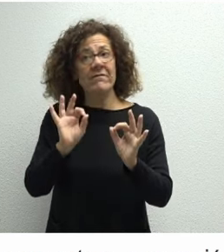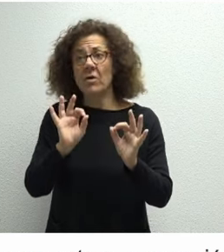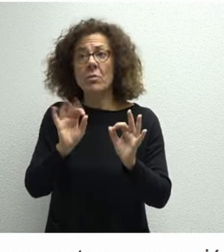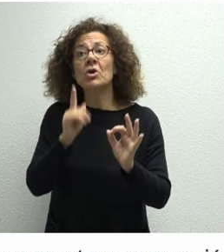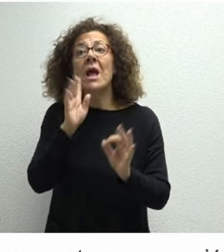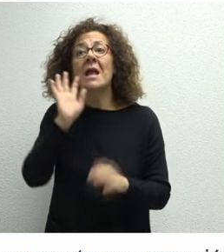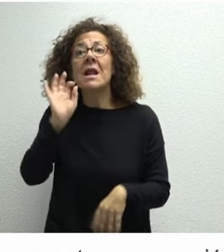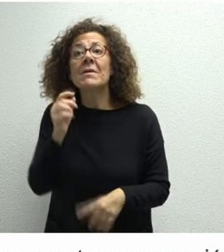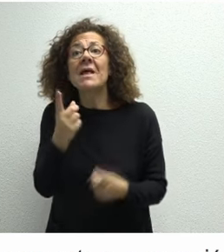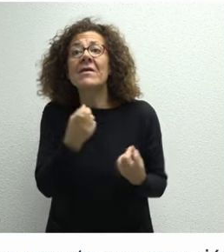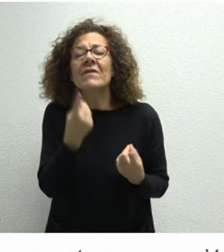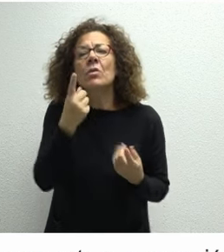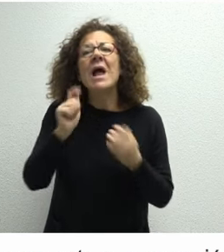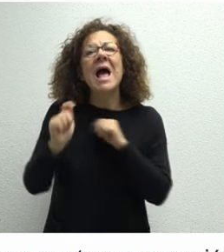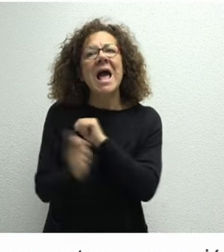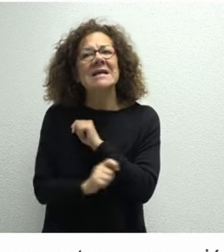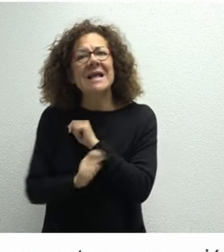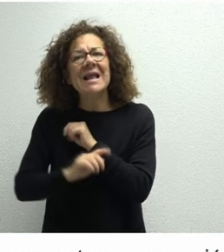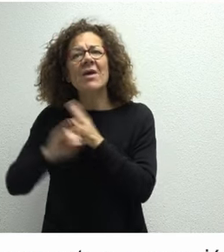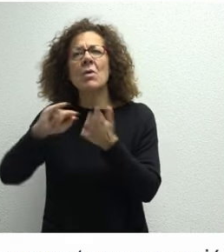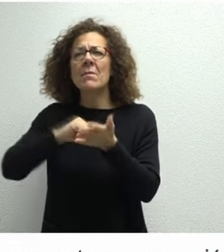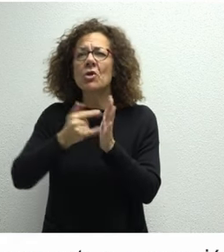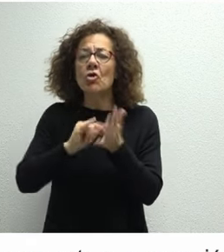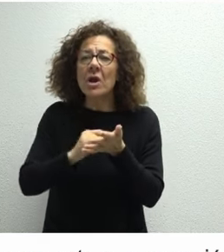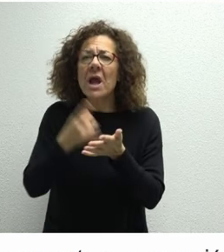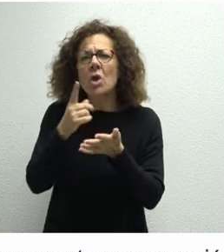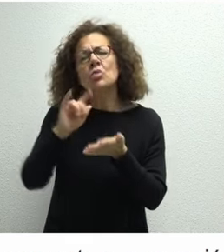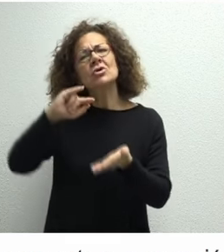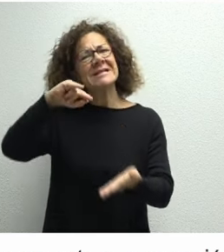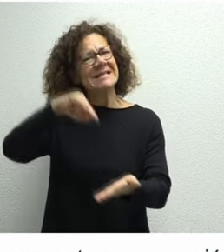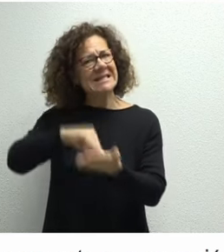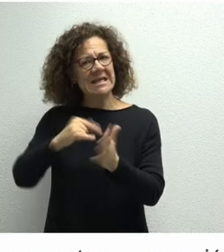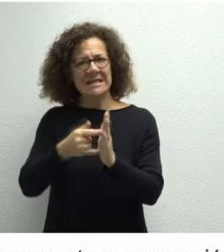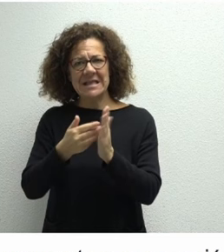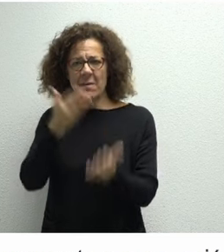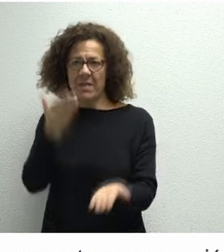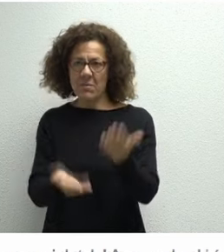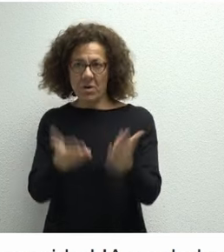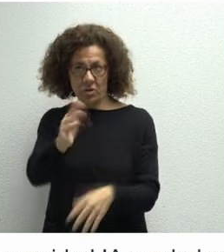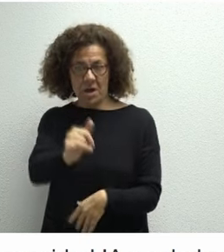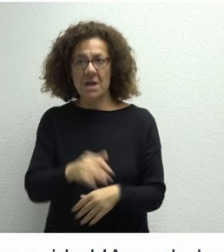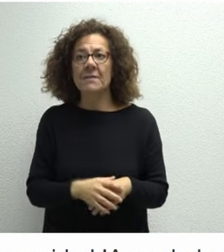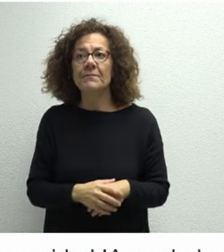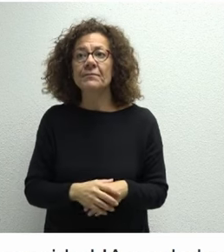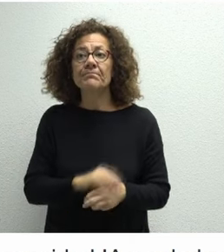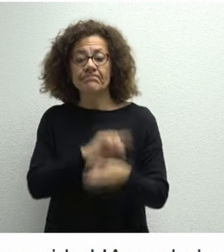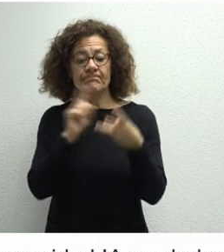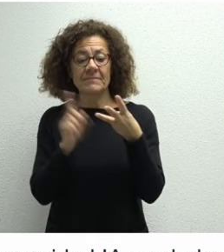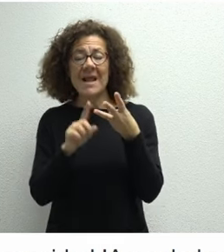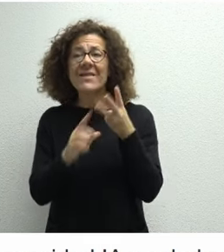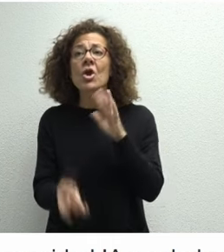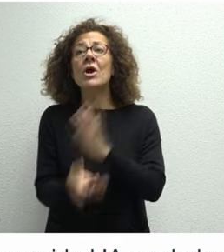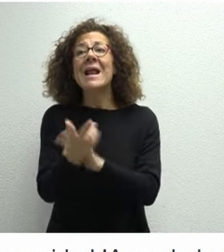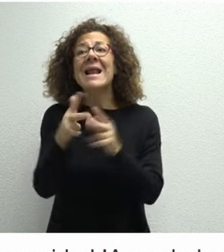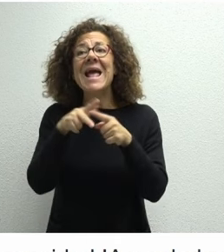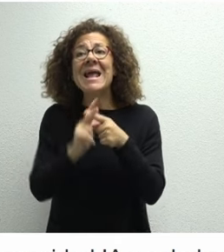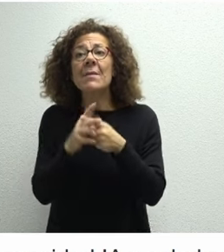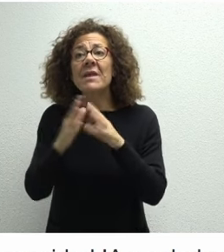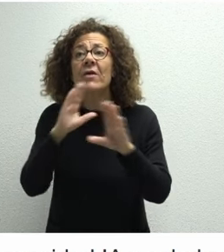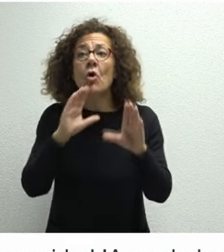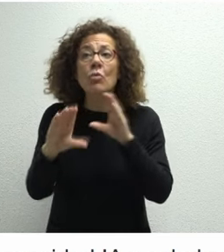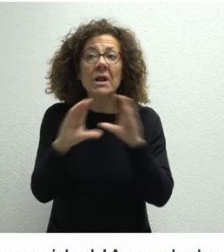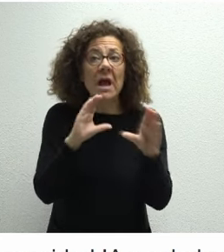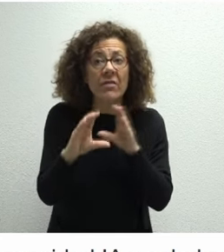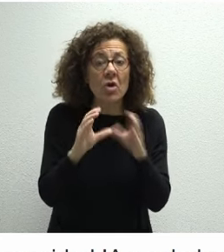realmente hay una una estrategia una metodología y una y un sistema no de de evaluación En tercer lugar crear una herramienta de comunicación